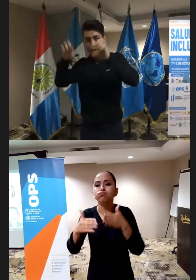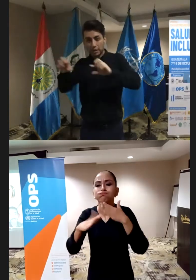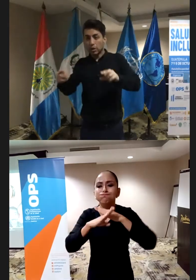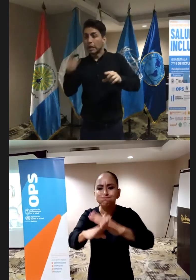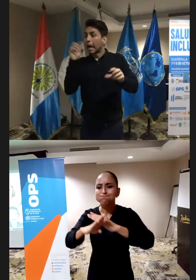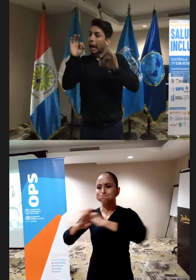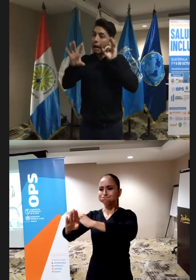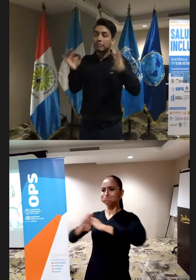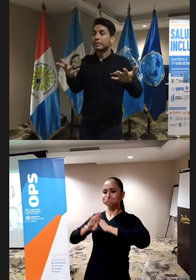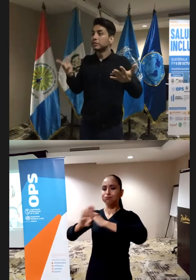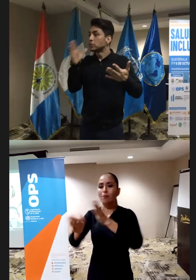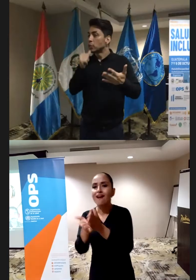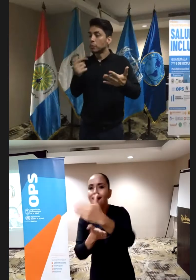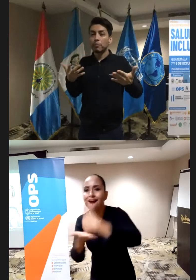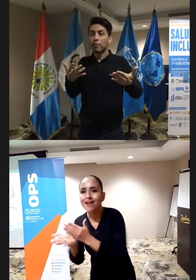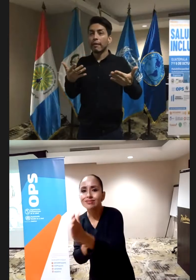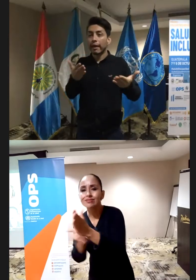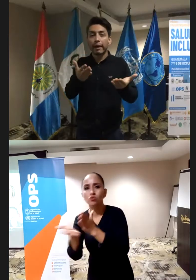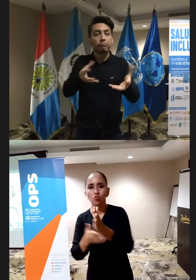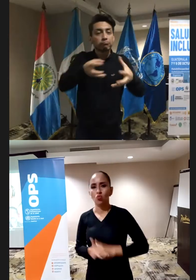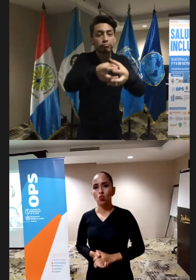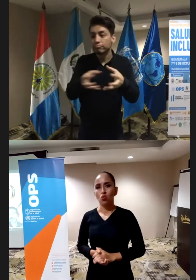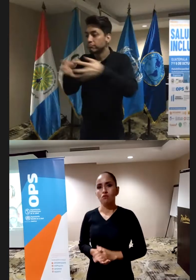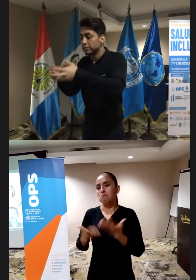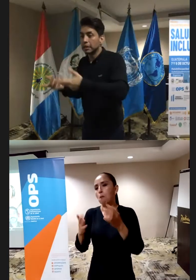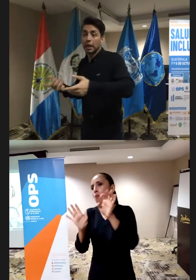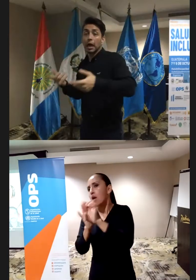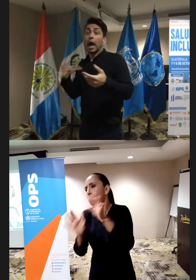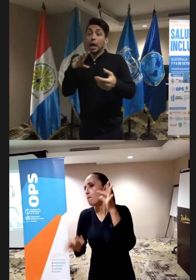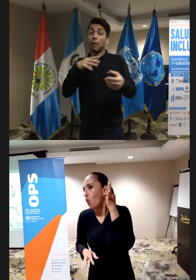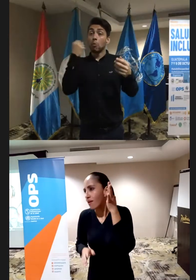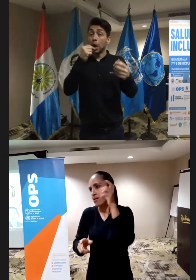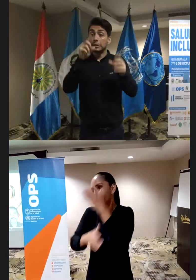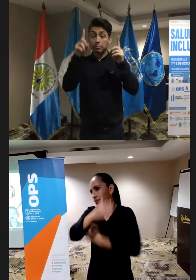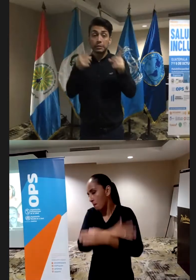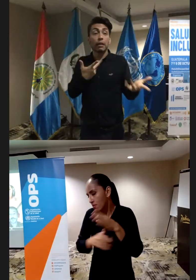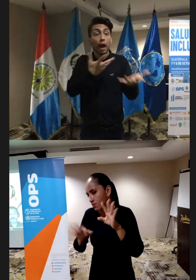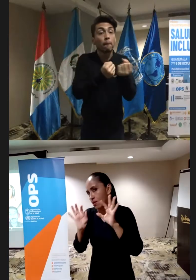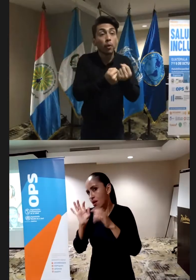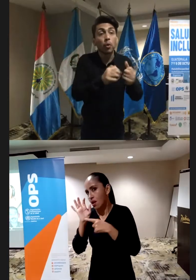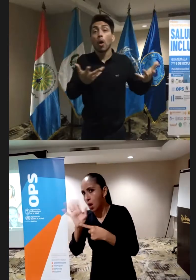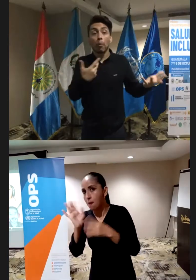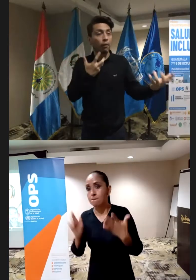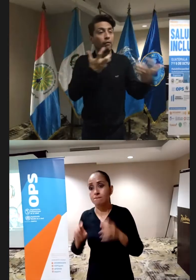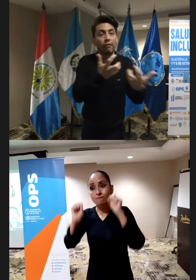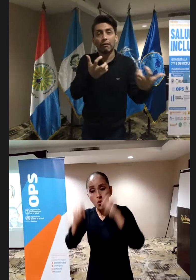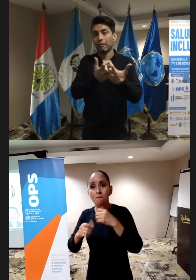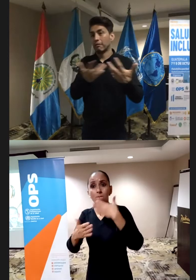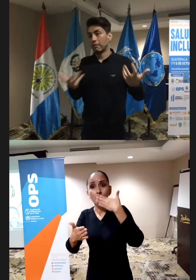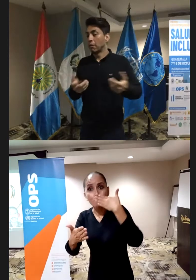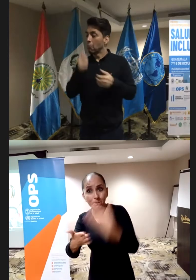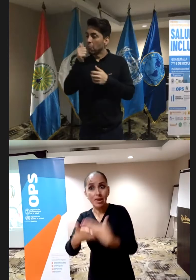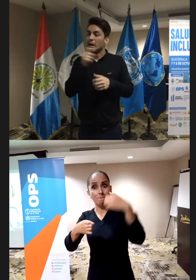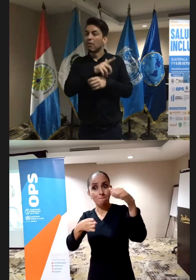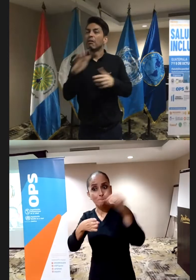al acceso de determinados grupos, como las mujeres con discapacidad. Una buena práctica será de integrar